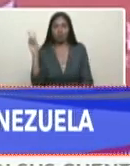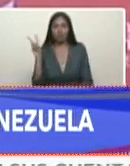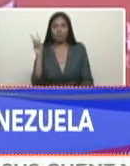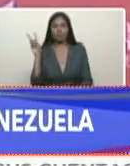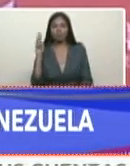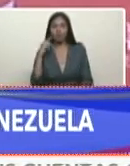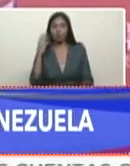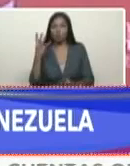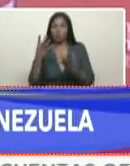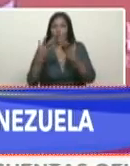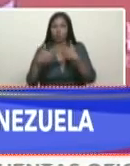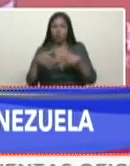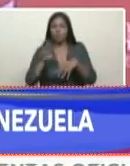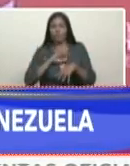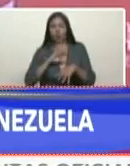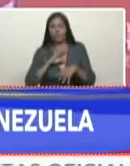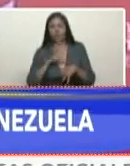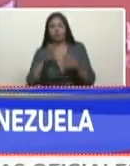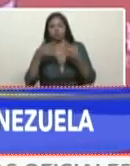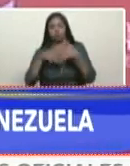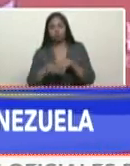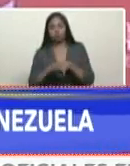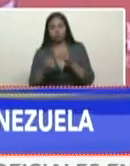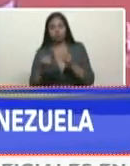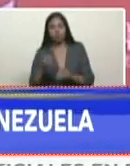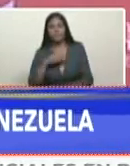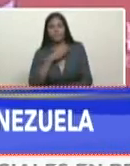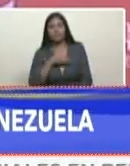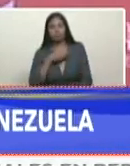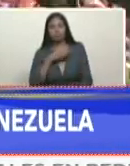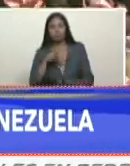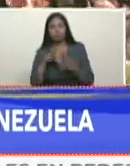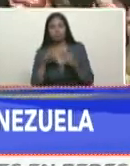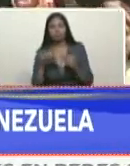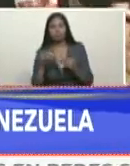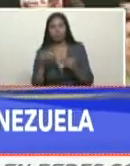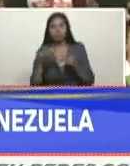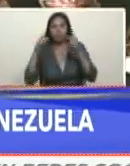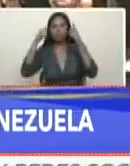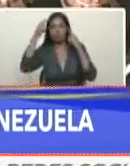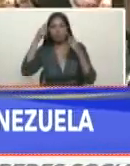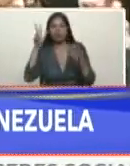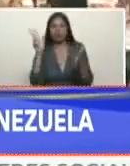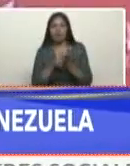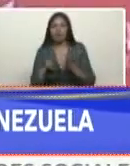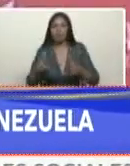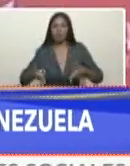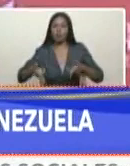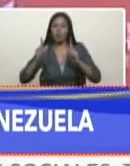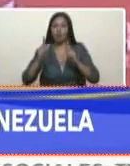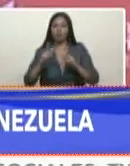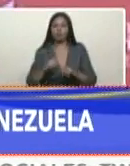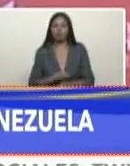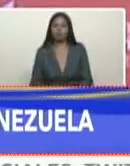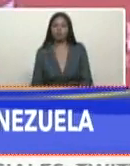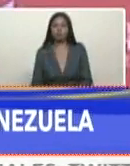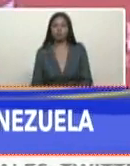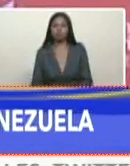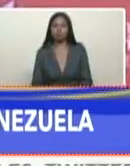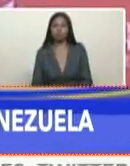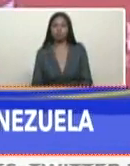Venezuela como articulador del sistema de misiones y grandes misiones. Hugo Chávez ha aprobado. Fondo Nacional de